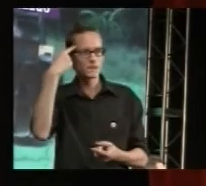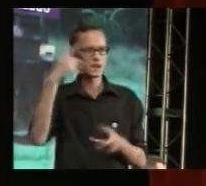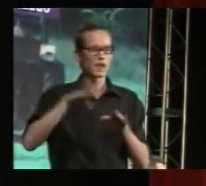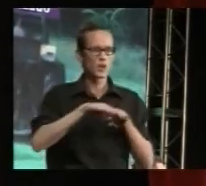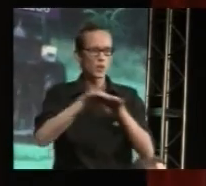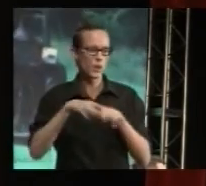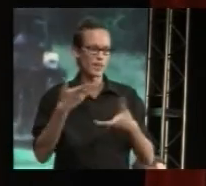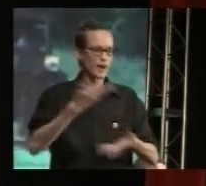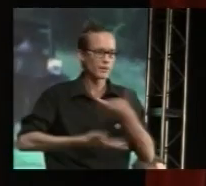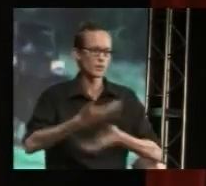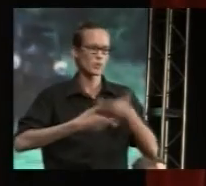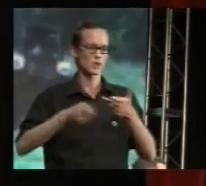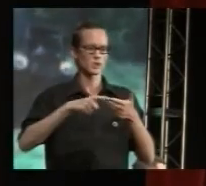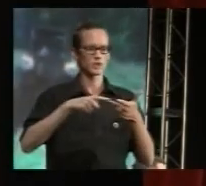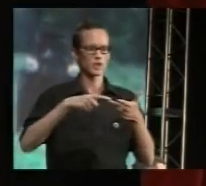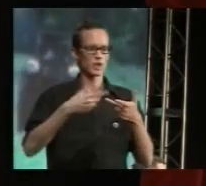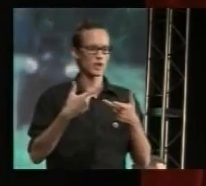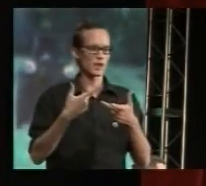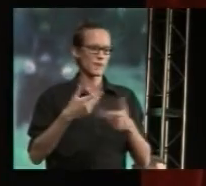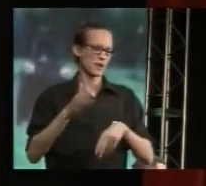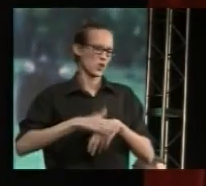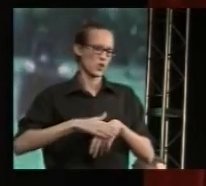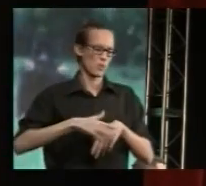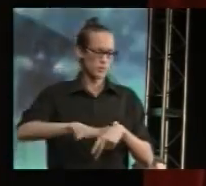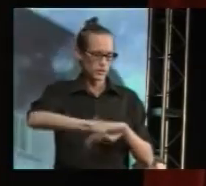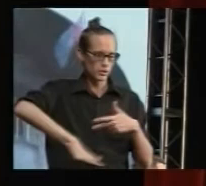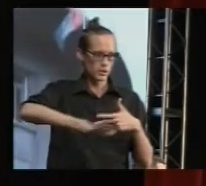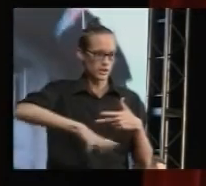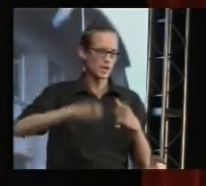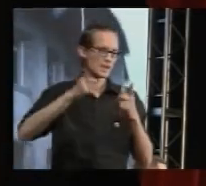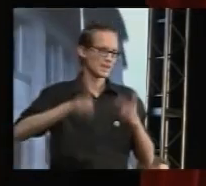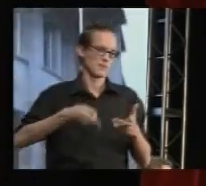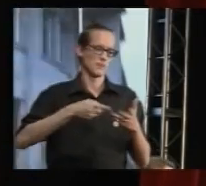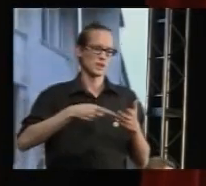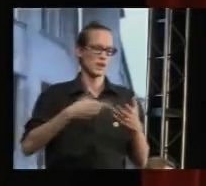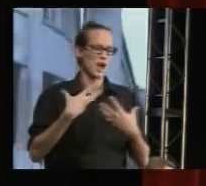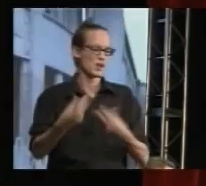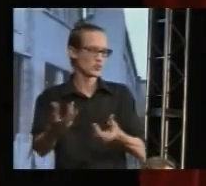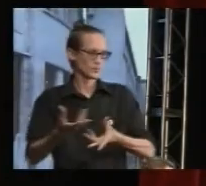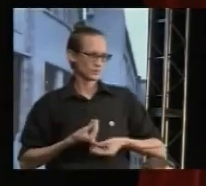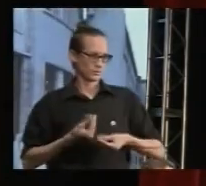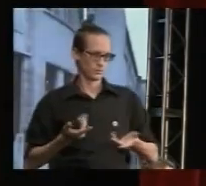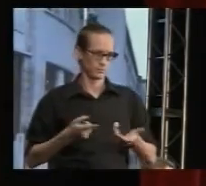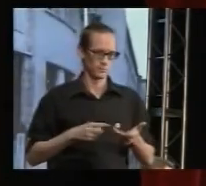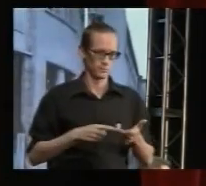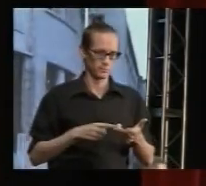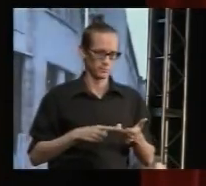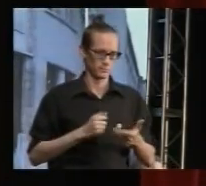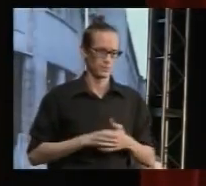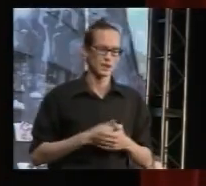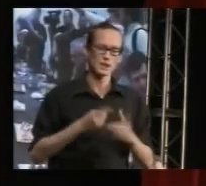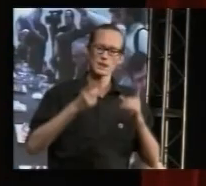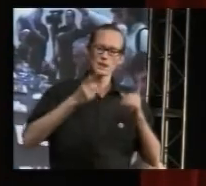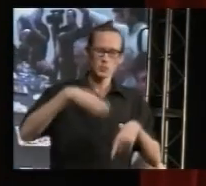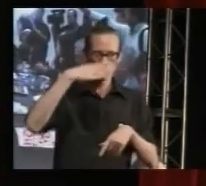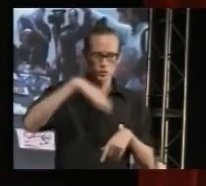la cooperación, el compromiso con el entorno territorial y la solidaridad. Por último, también